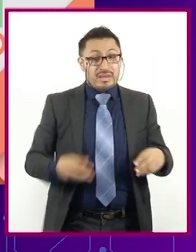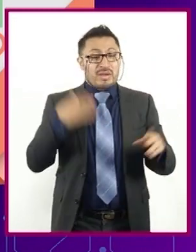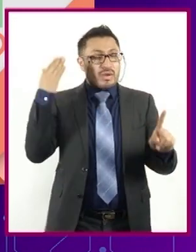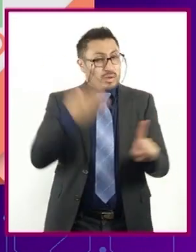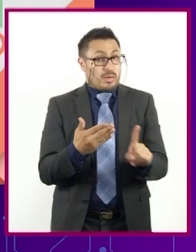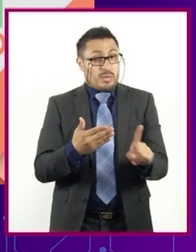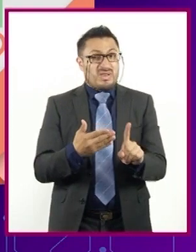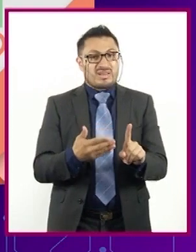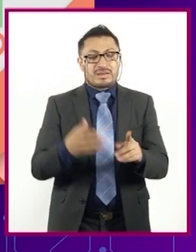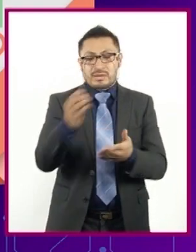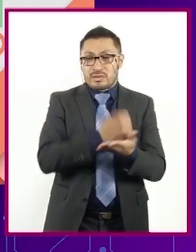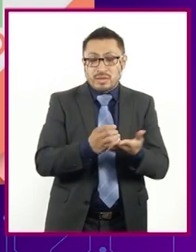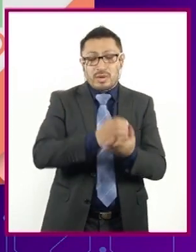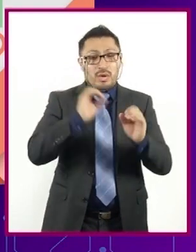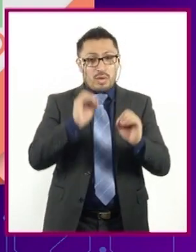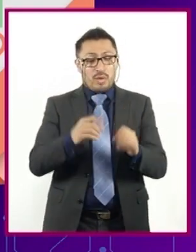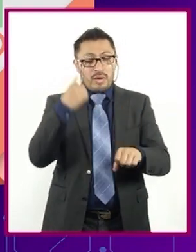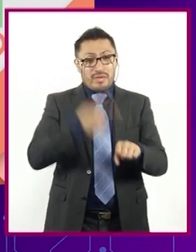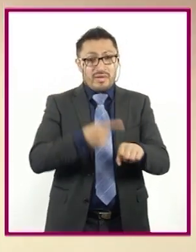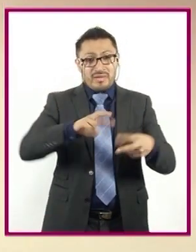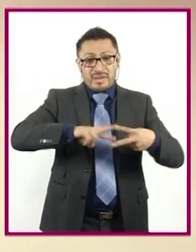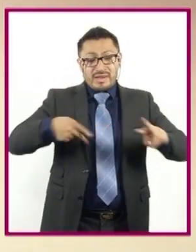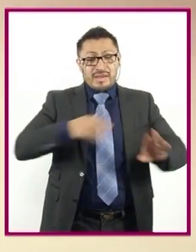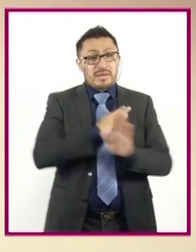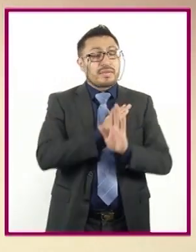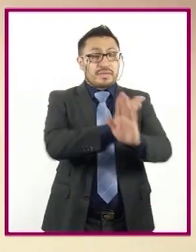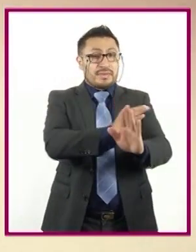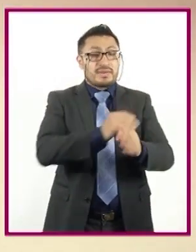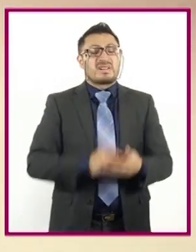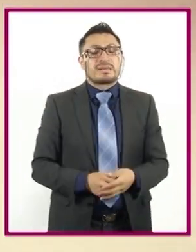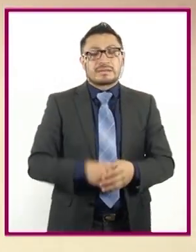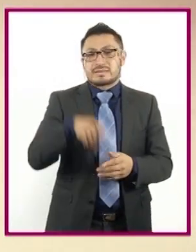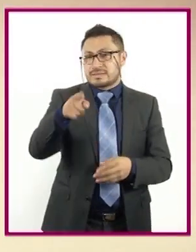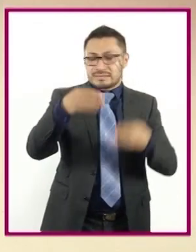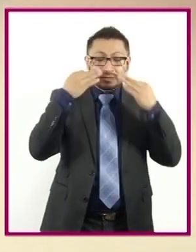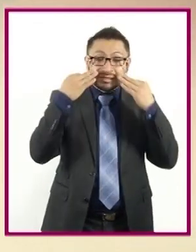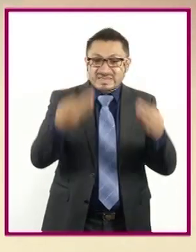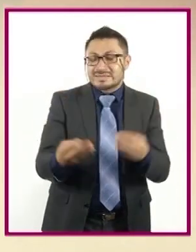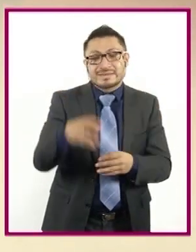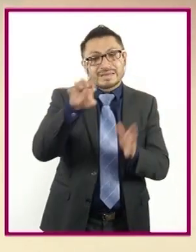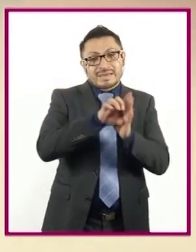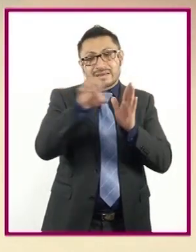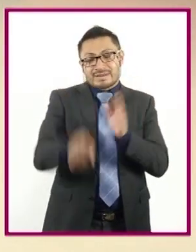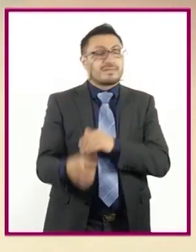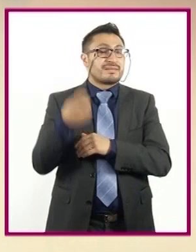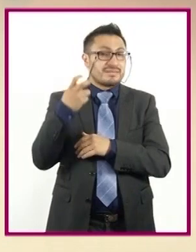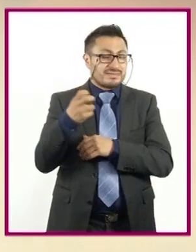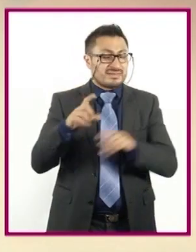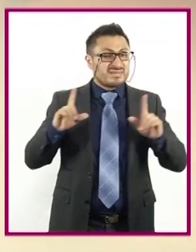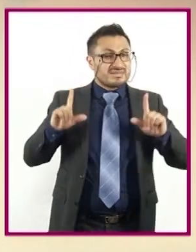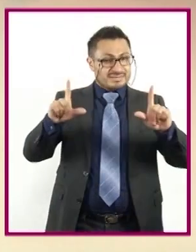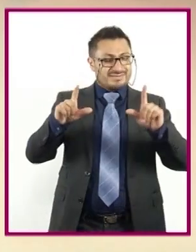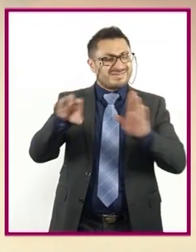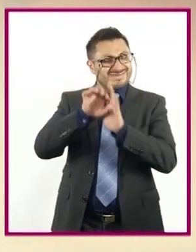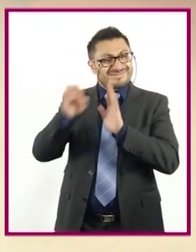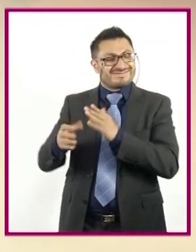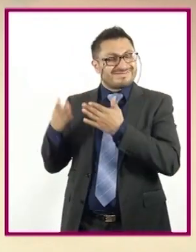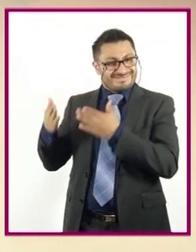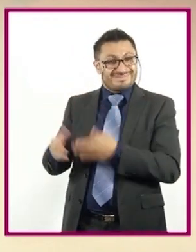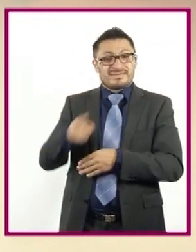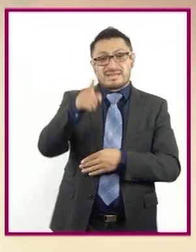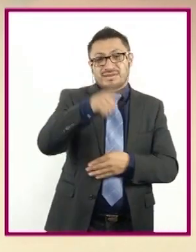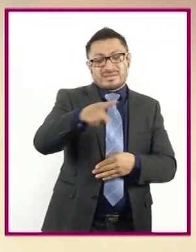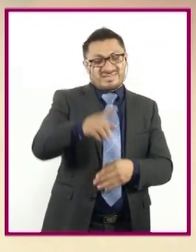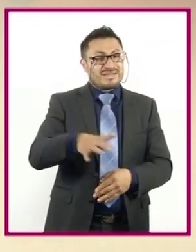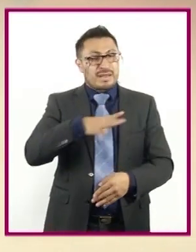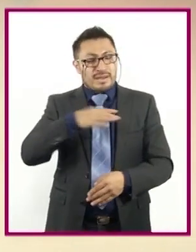o de prevención de enfermedades genéticas. Como pueden notar en el ejemplo de la ficha de resumen, ustedes pueden